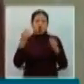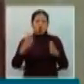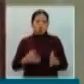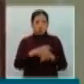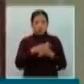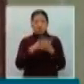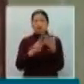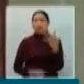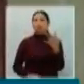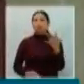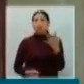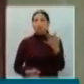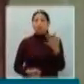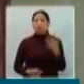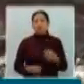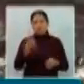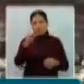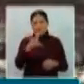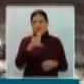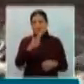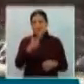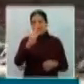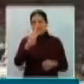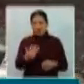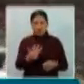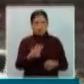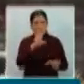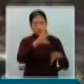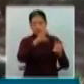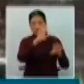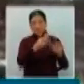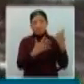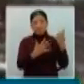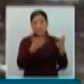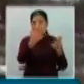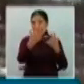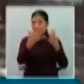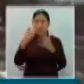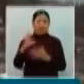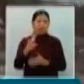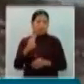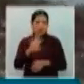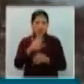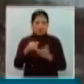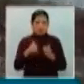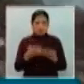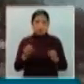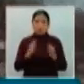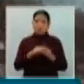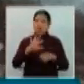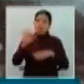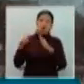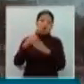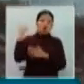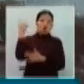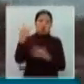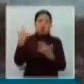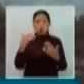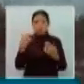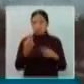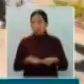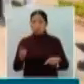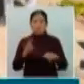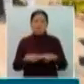se ha desplegado esa cantidad solo para el departamento de La Paz. Se imagina, para todo el país, eso se ha multiplicado por 9 más o